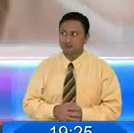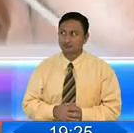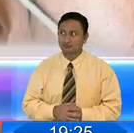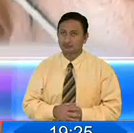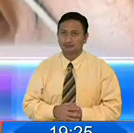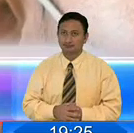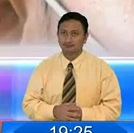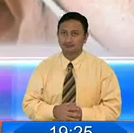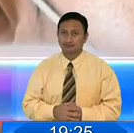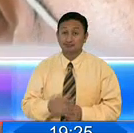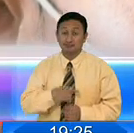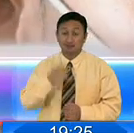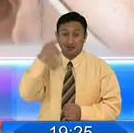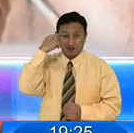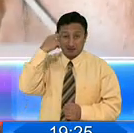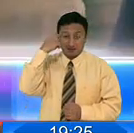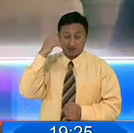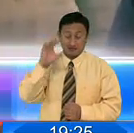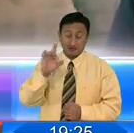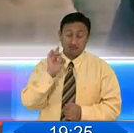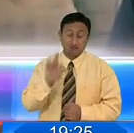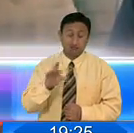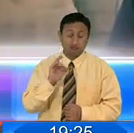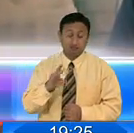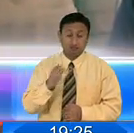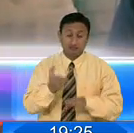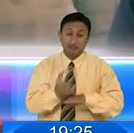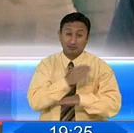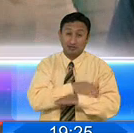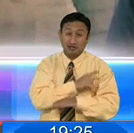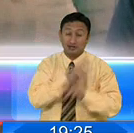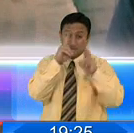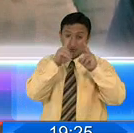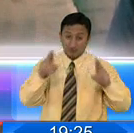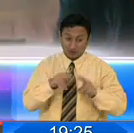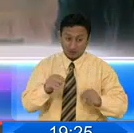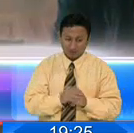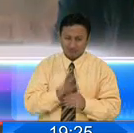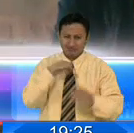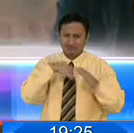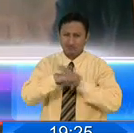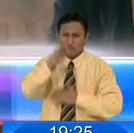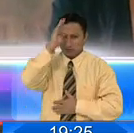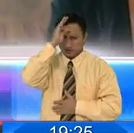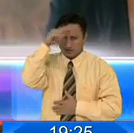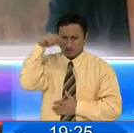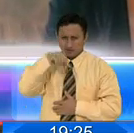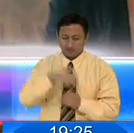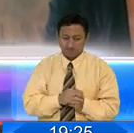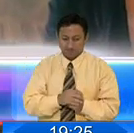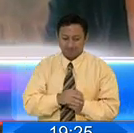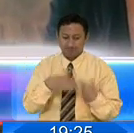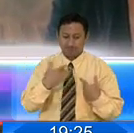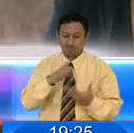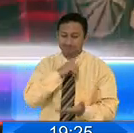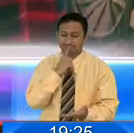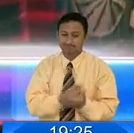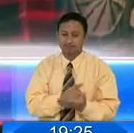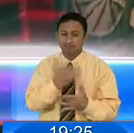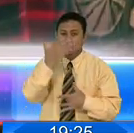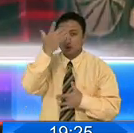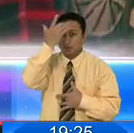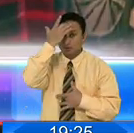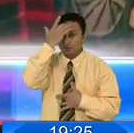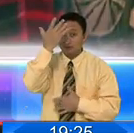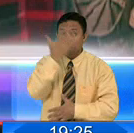Un fuerte dolor de cabeza en vísperas de Nochebuena la puso en el hospital, donde le confirmaron una enfermedad que desde